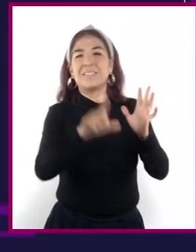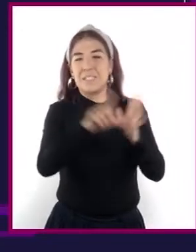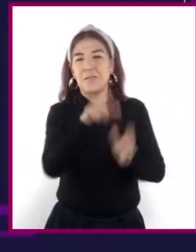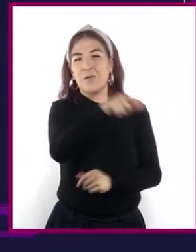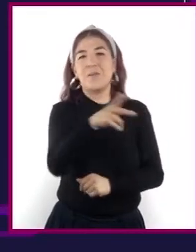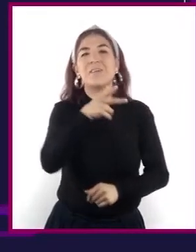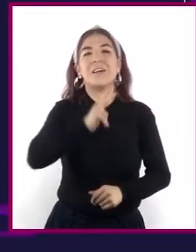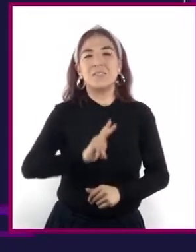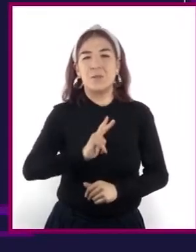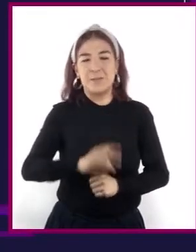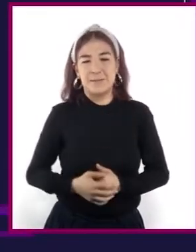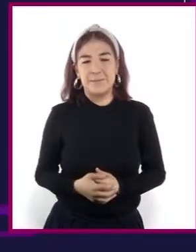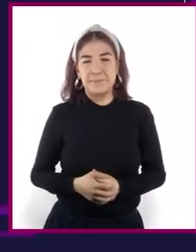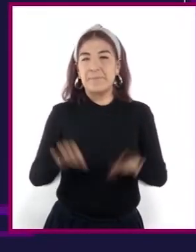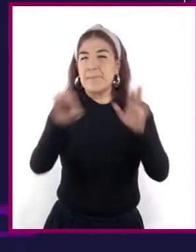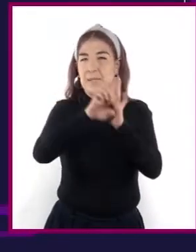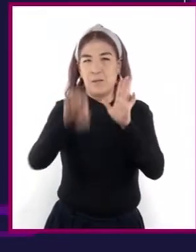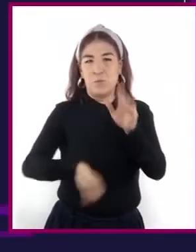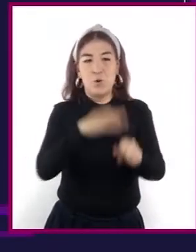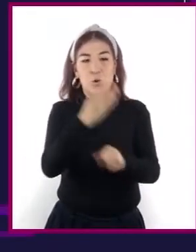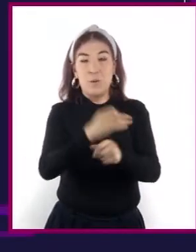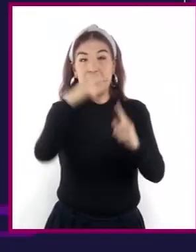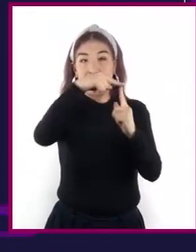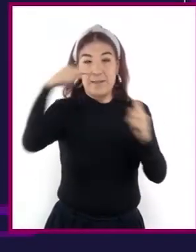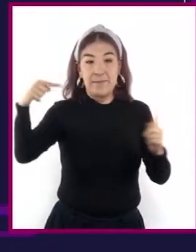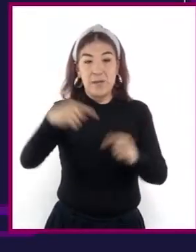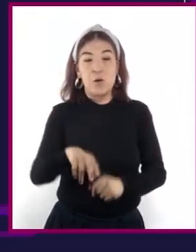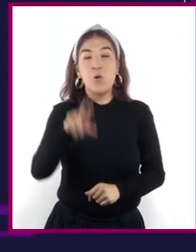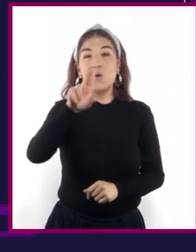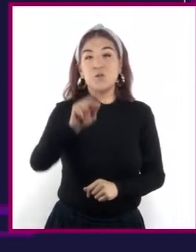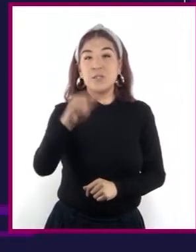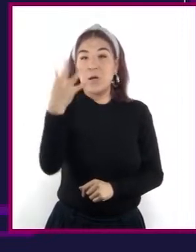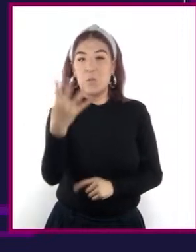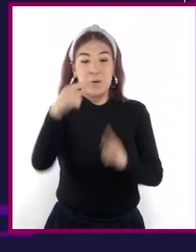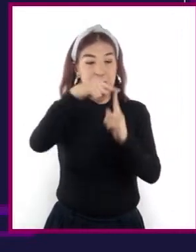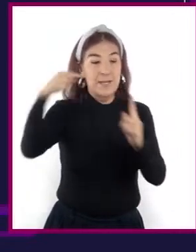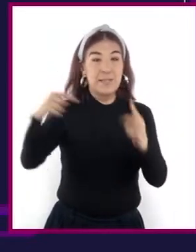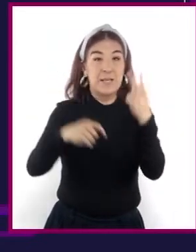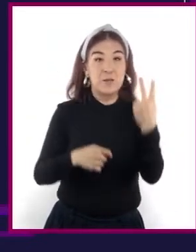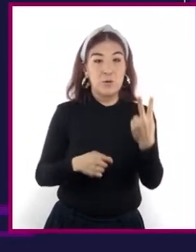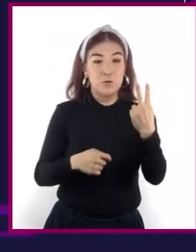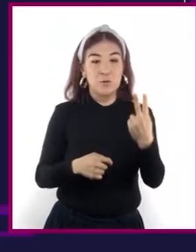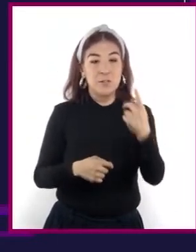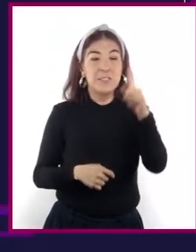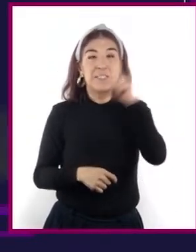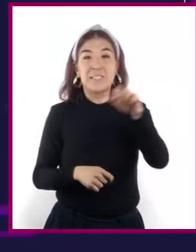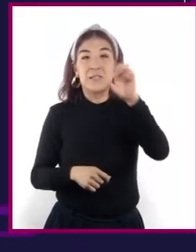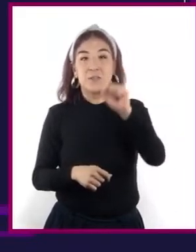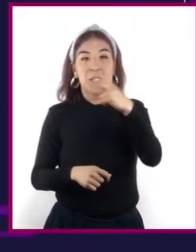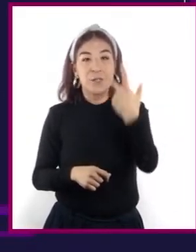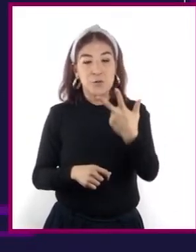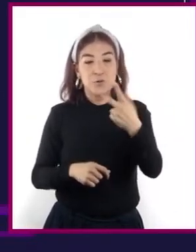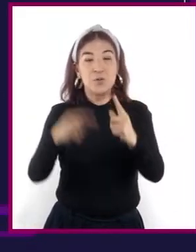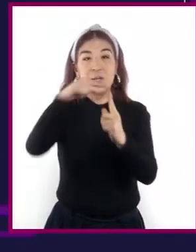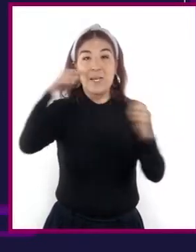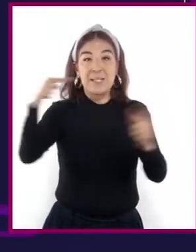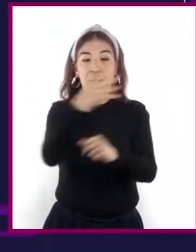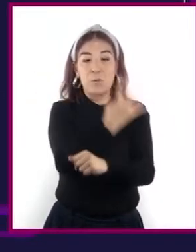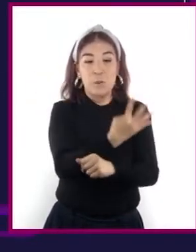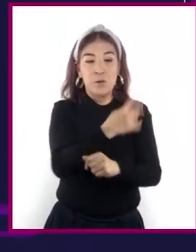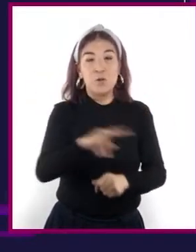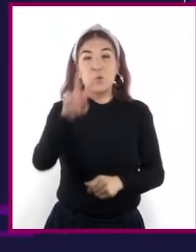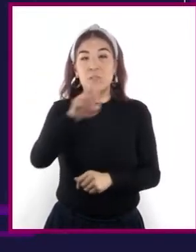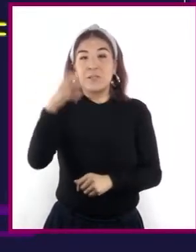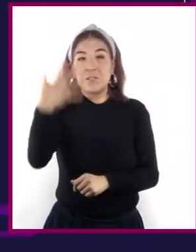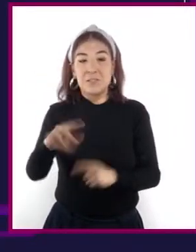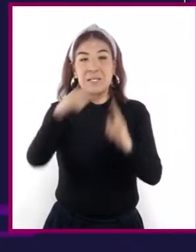gasolina. De esta manera, al dividir 84 entre 2, 168 entre 4, 210 entre